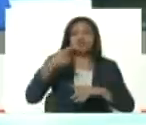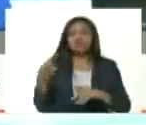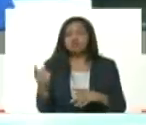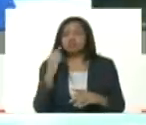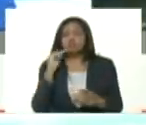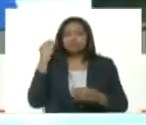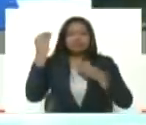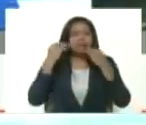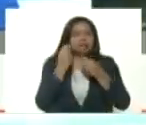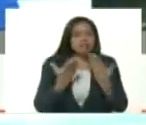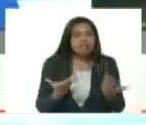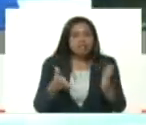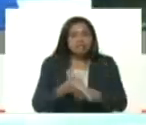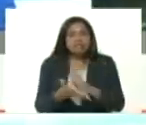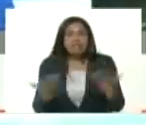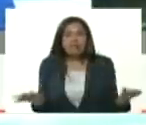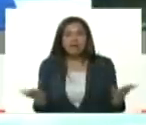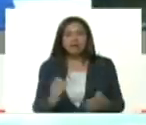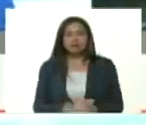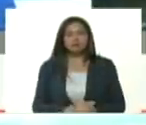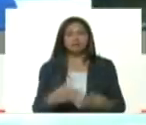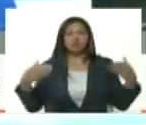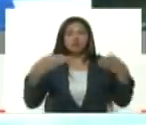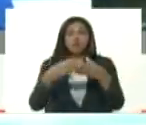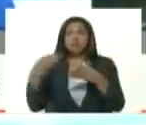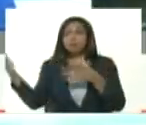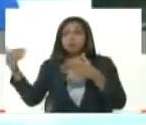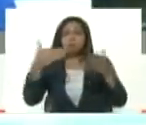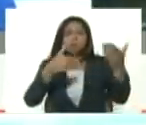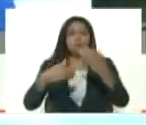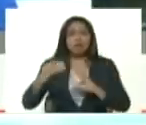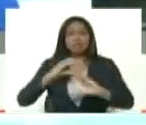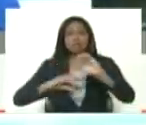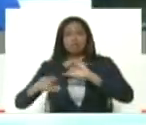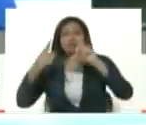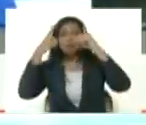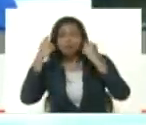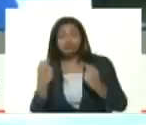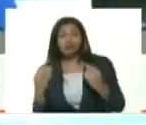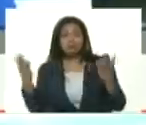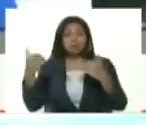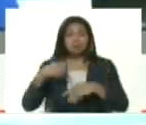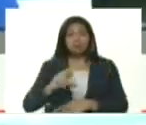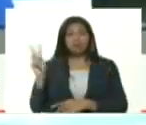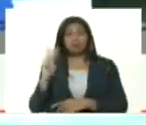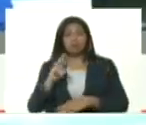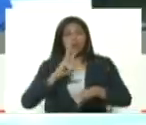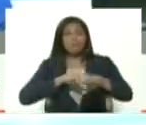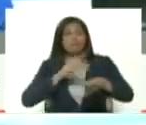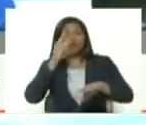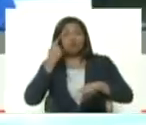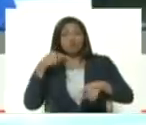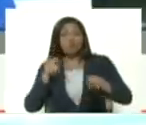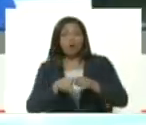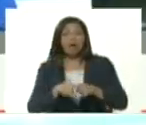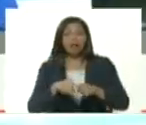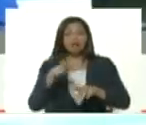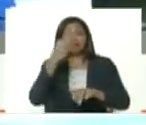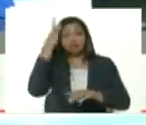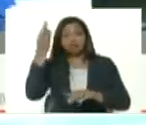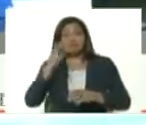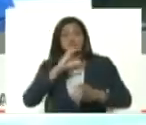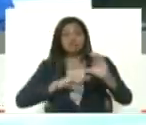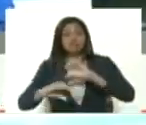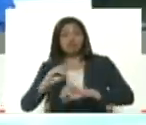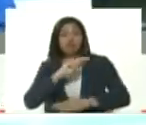qué cosa, no, no, no. Con el grupo de científicos, expertos, especialistas, con los médicos, médicos, el Consejo Científico